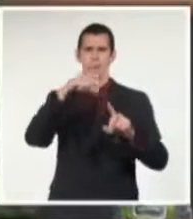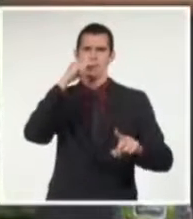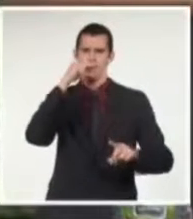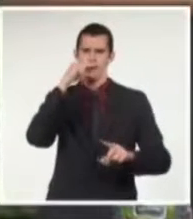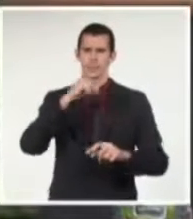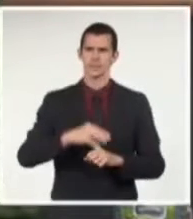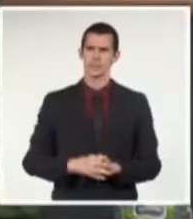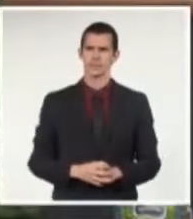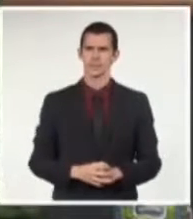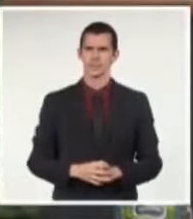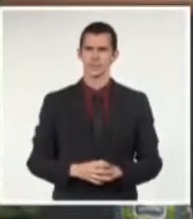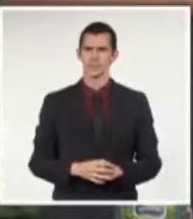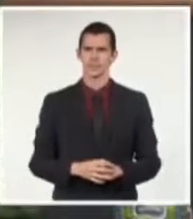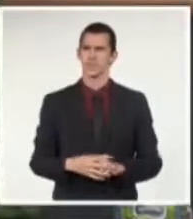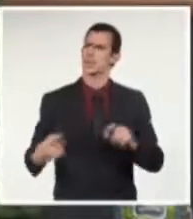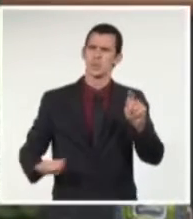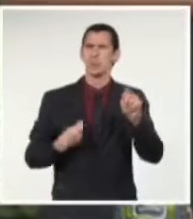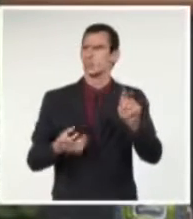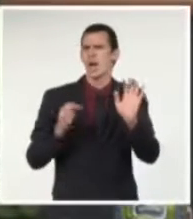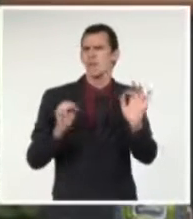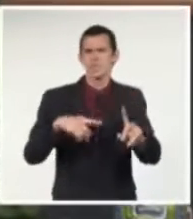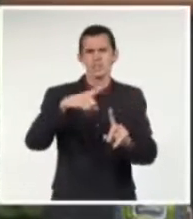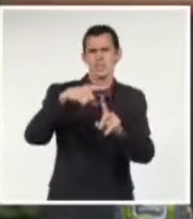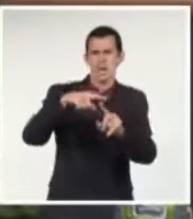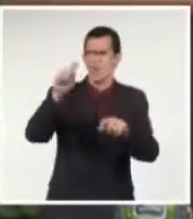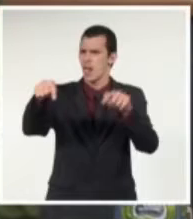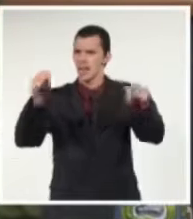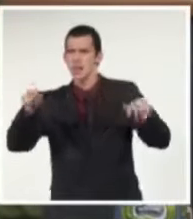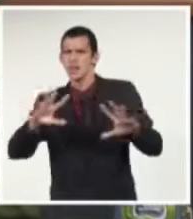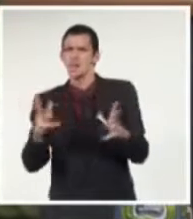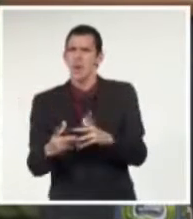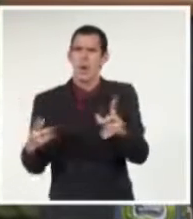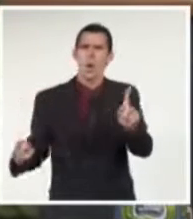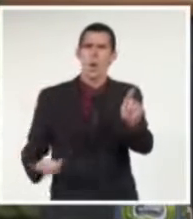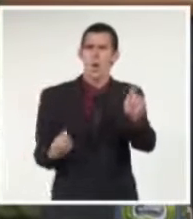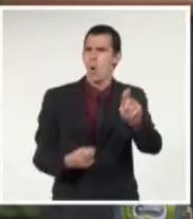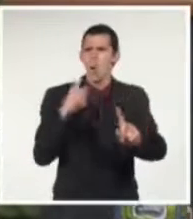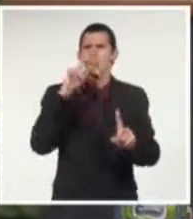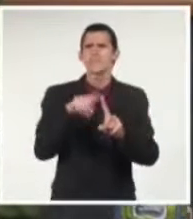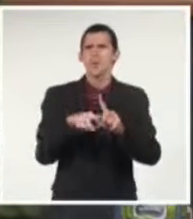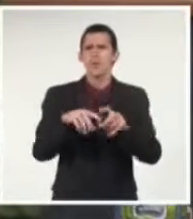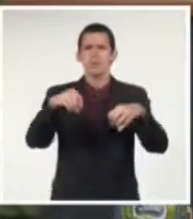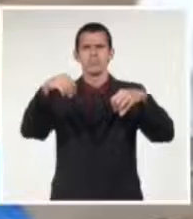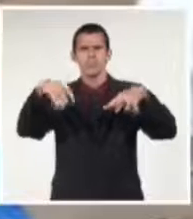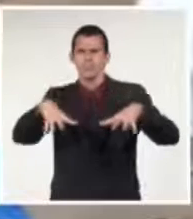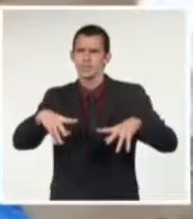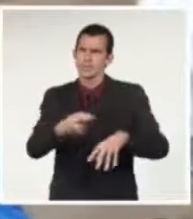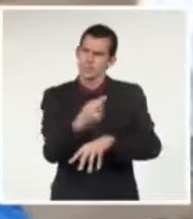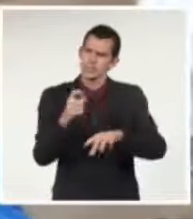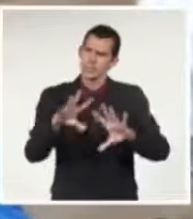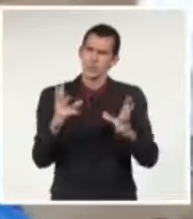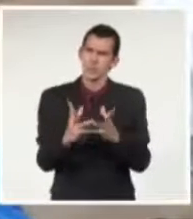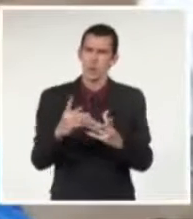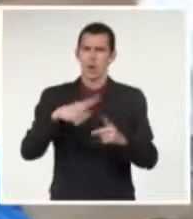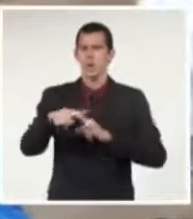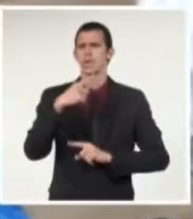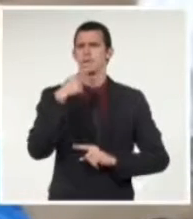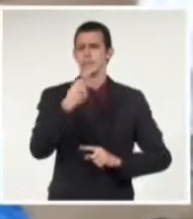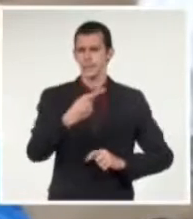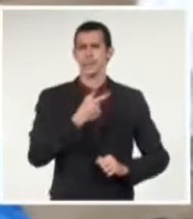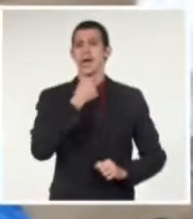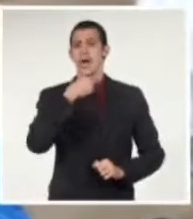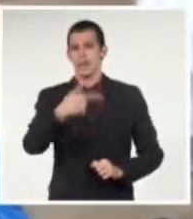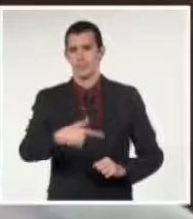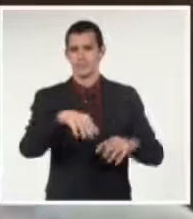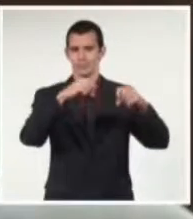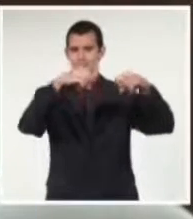el encuentro, el presidente del Consejo de Defensa Nacional indicó también incrementar los servicios gastronómicos, fundamentalmente en las zonas donde aún no